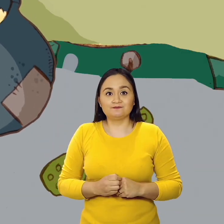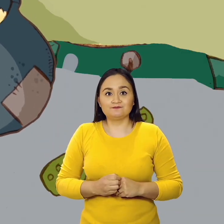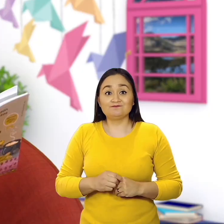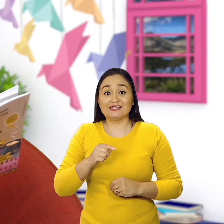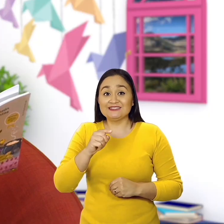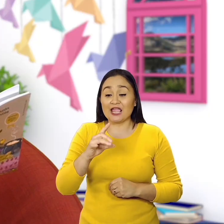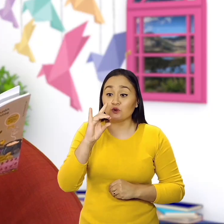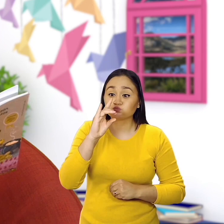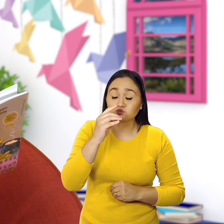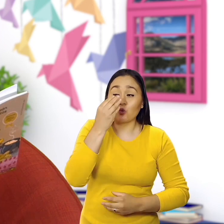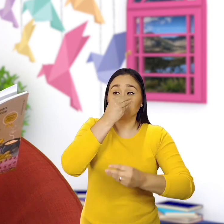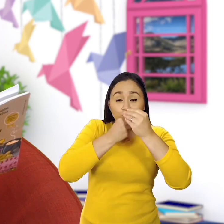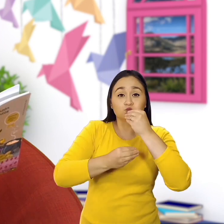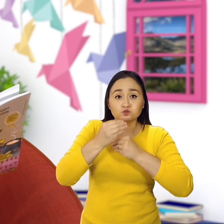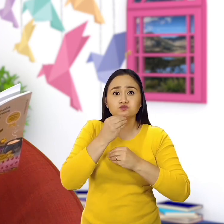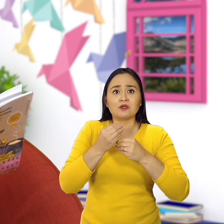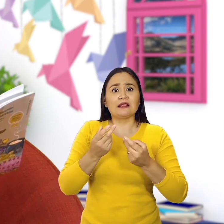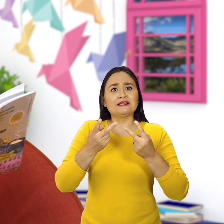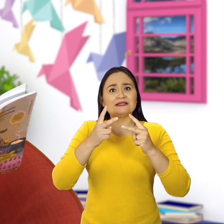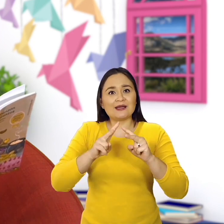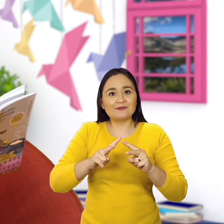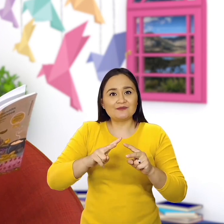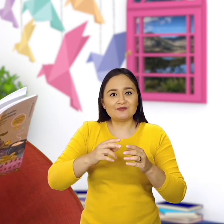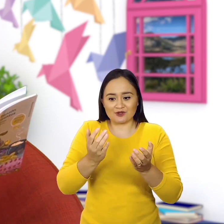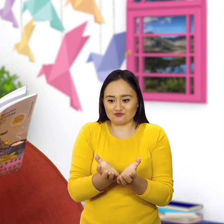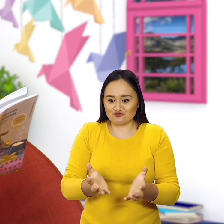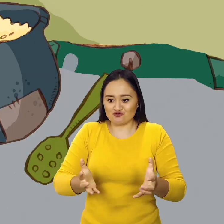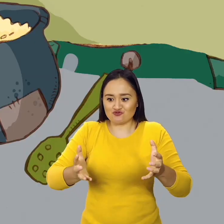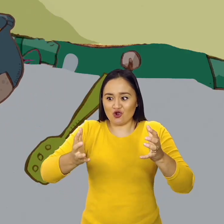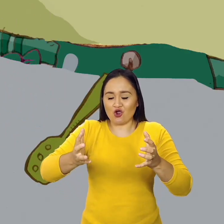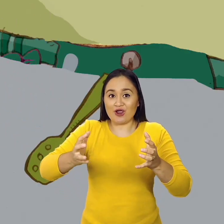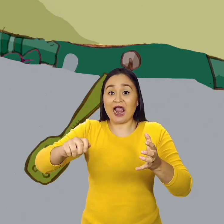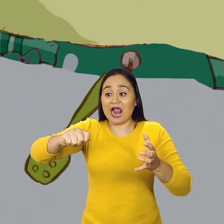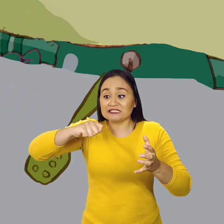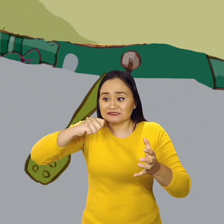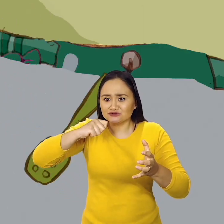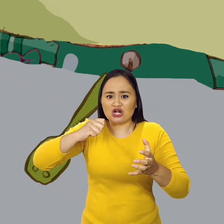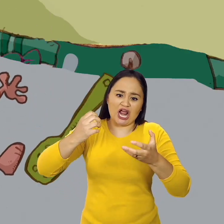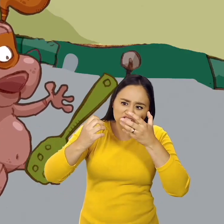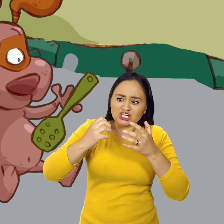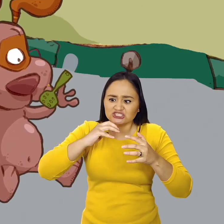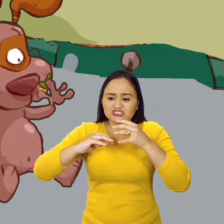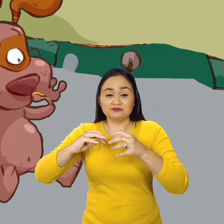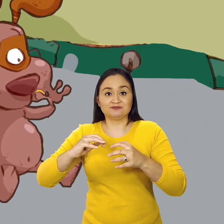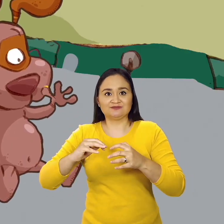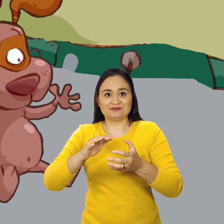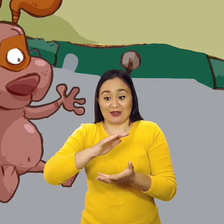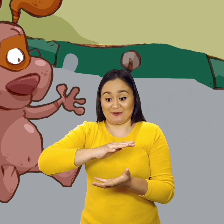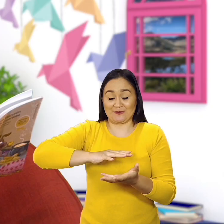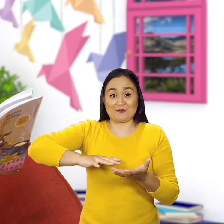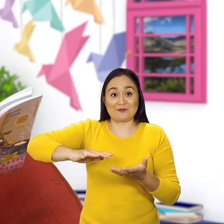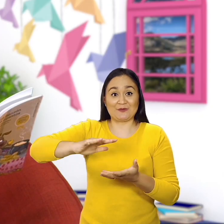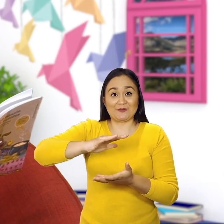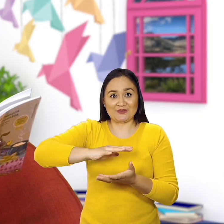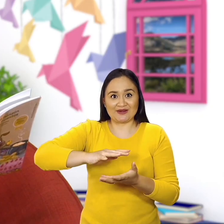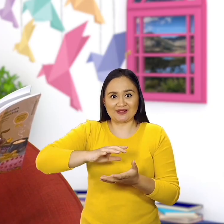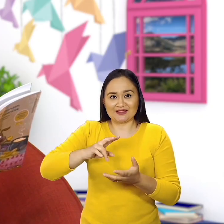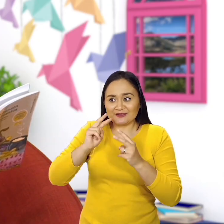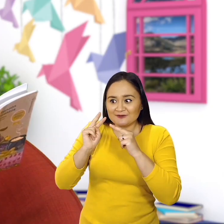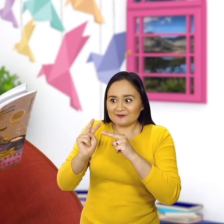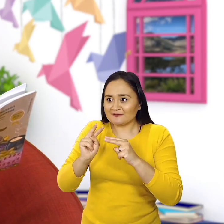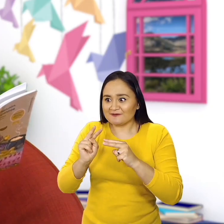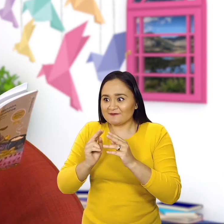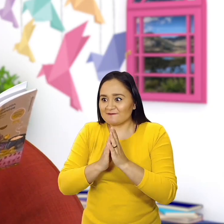la sopa. Como Perrito Panzón era muy tragón, se comió también la olla y el cucharón.